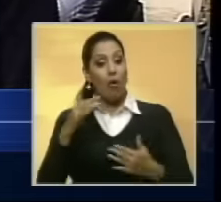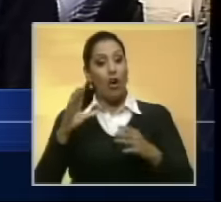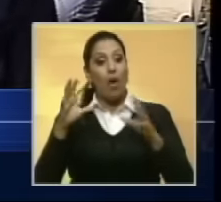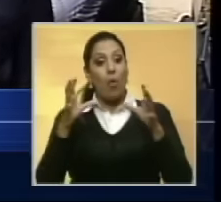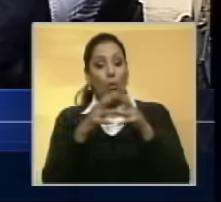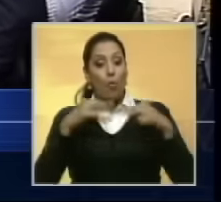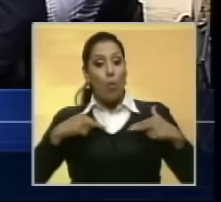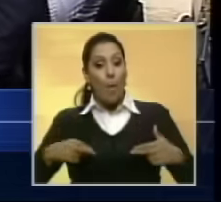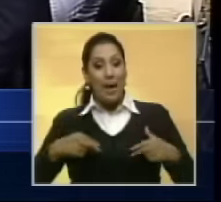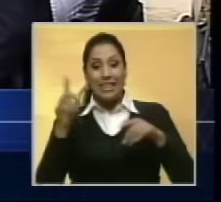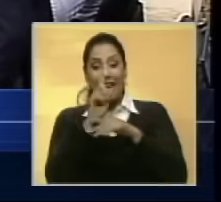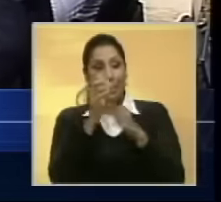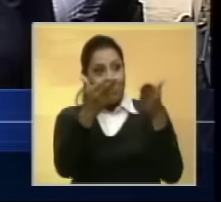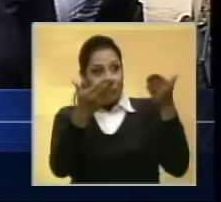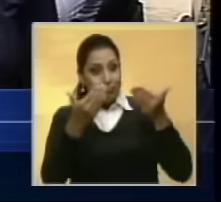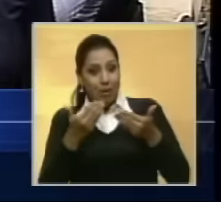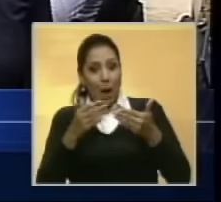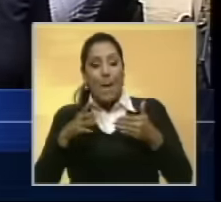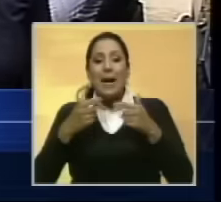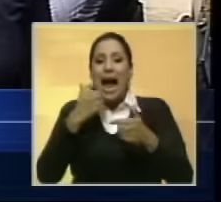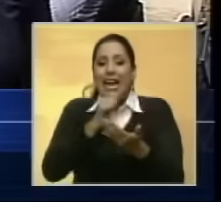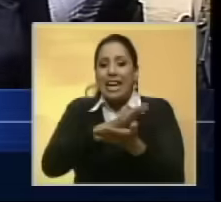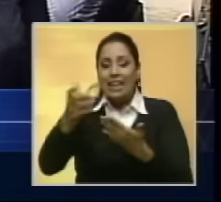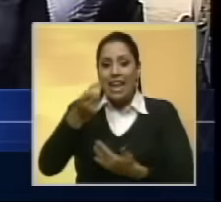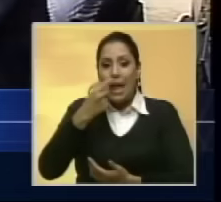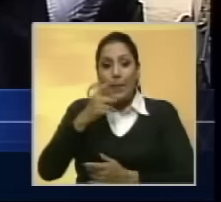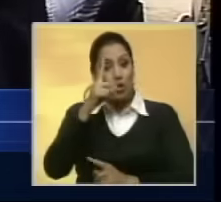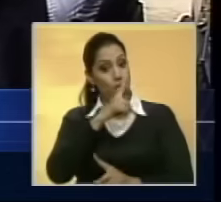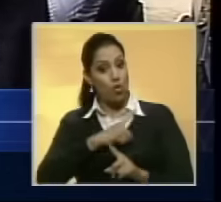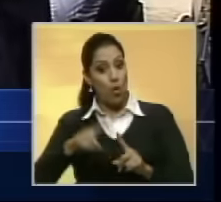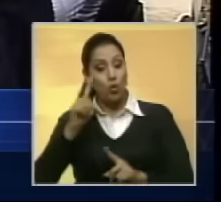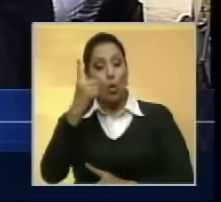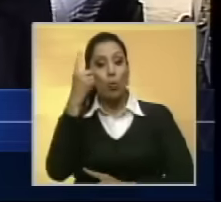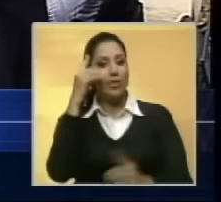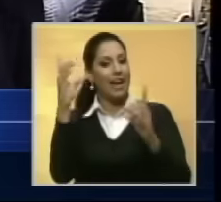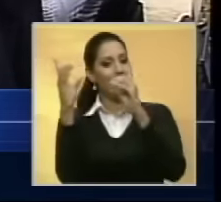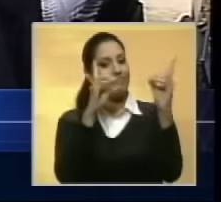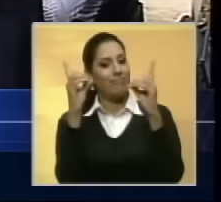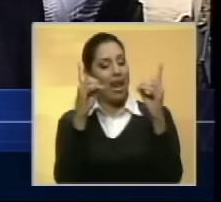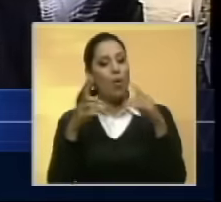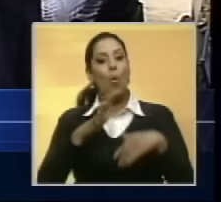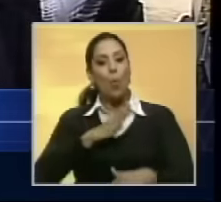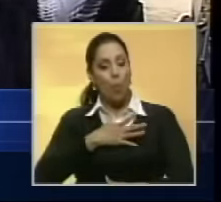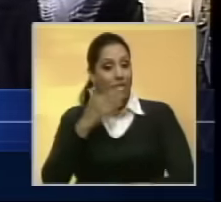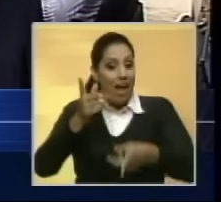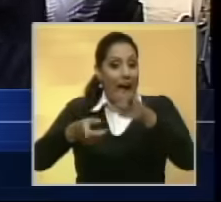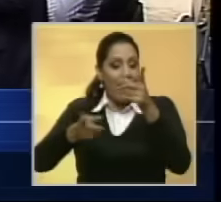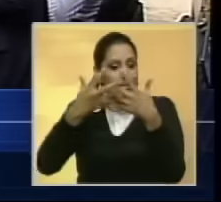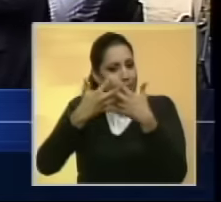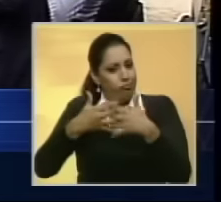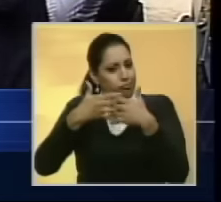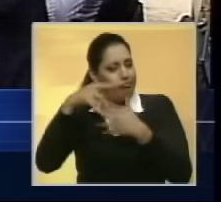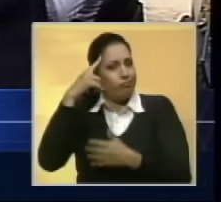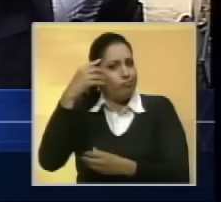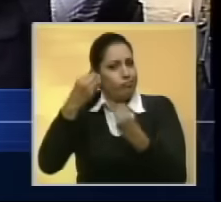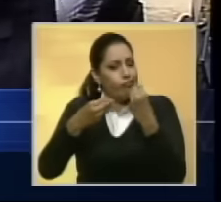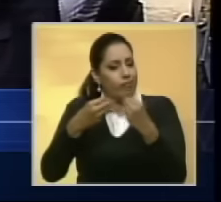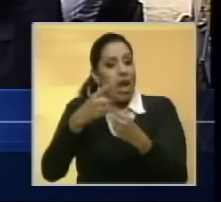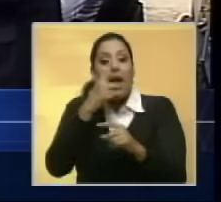humanitario se abra de inmediato y que de una u otra manera, en un diálogo, que a veces ellos reflexionan en